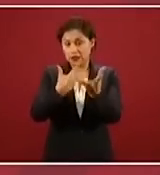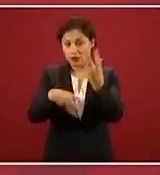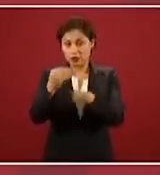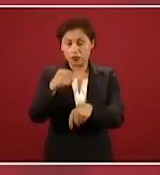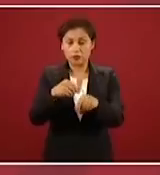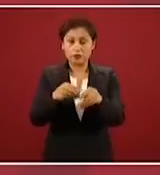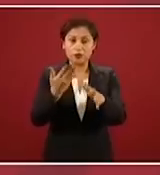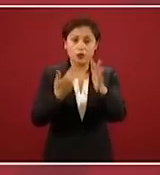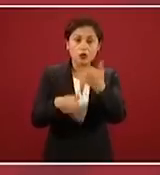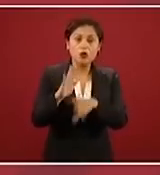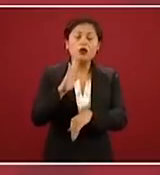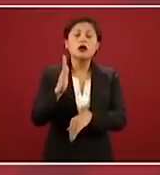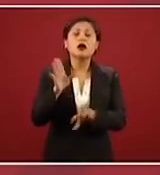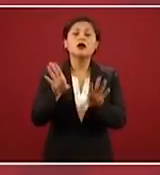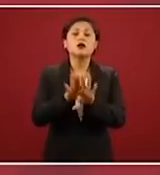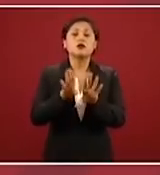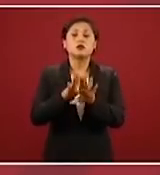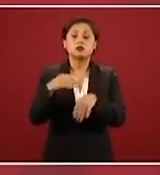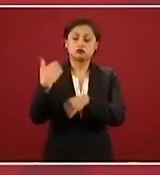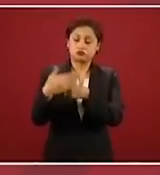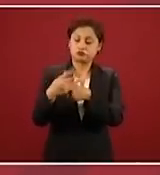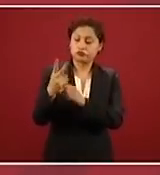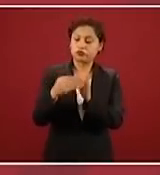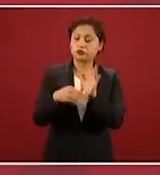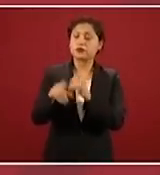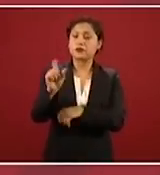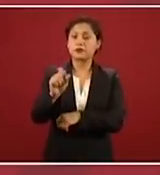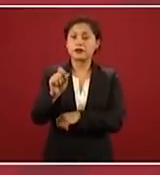y en el caso básicamente de